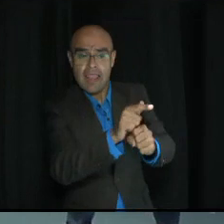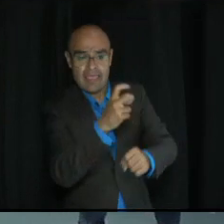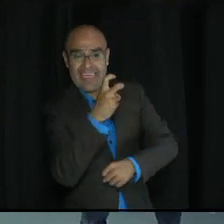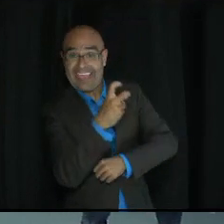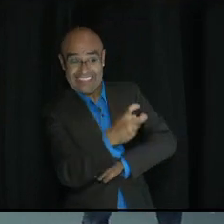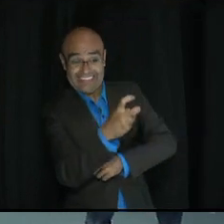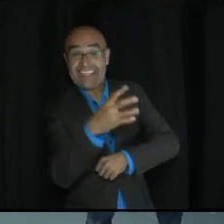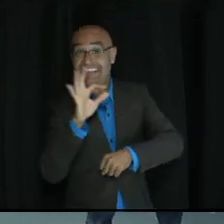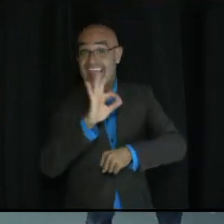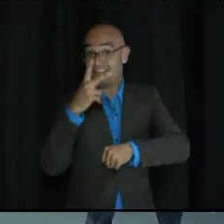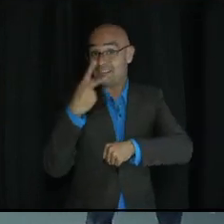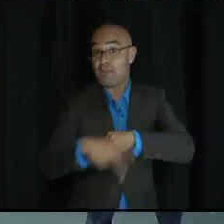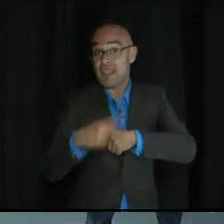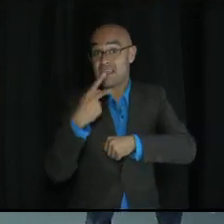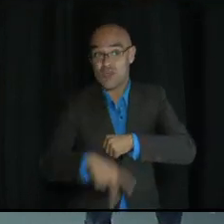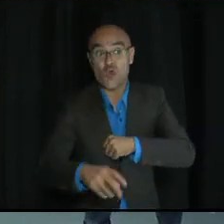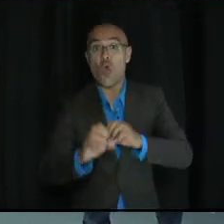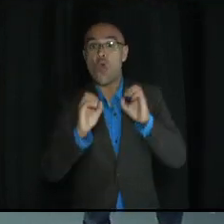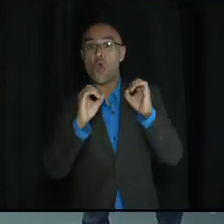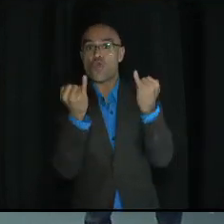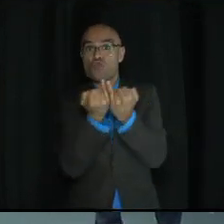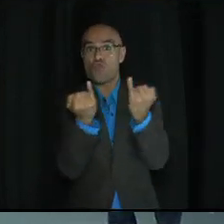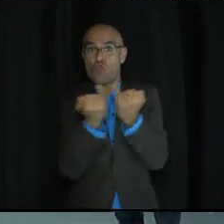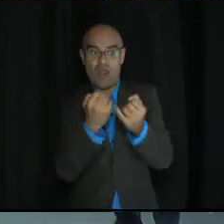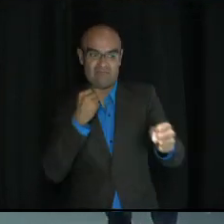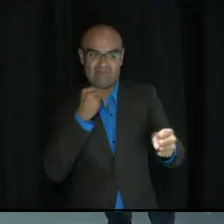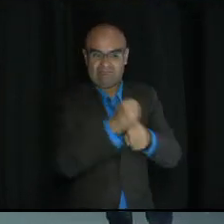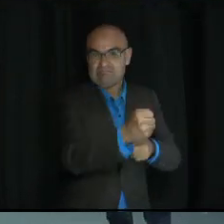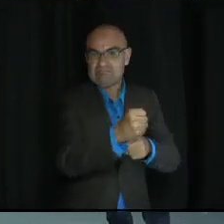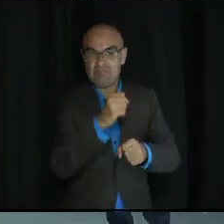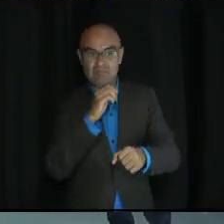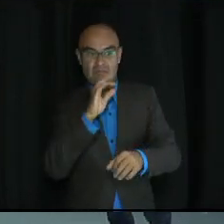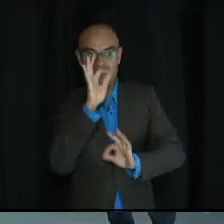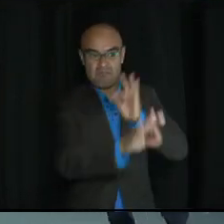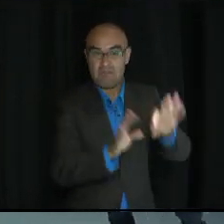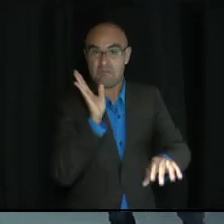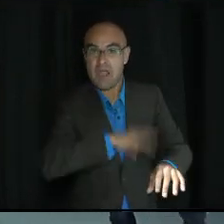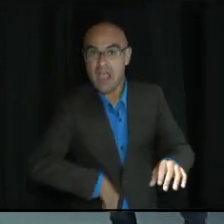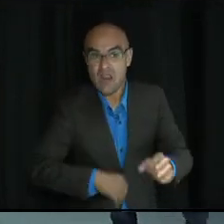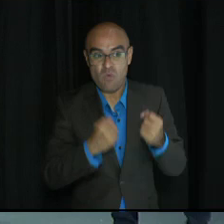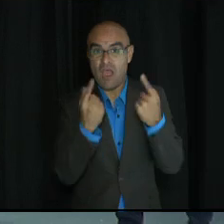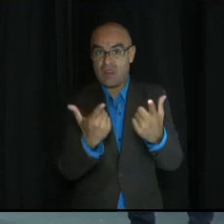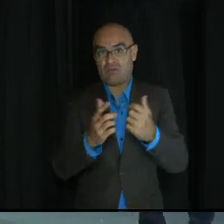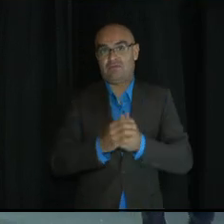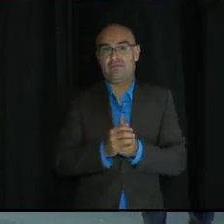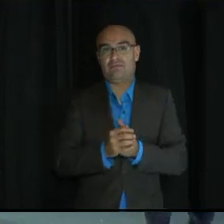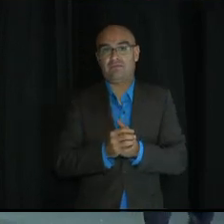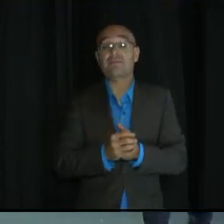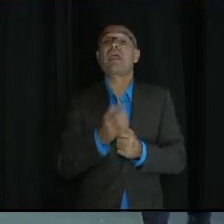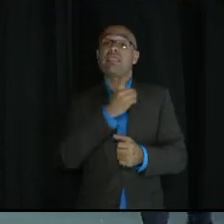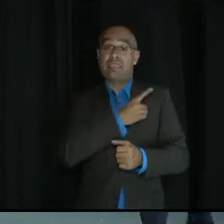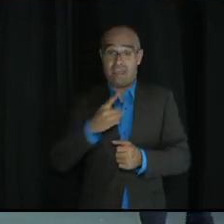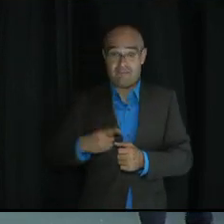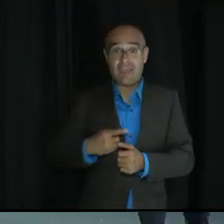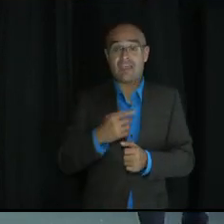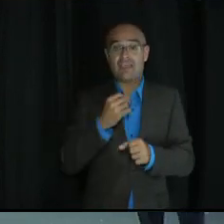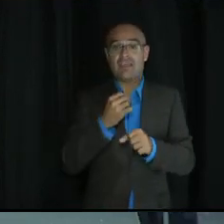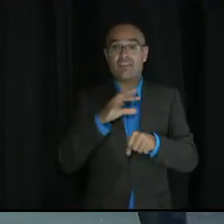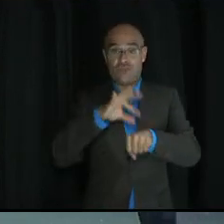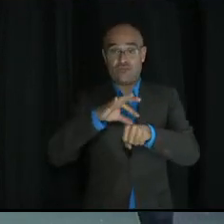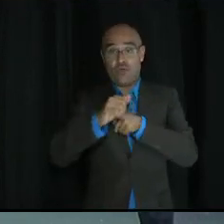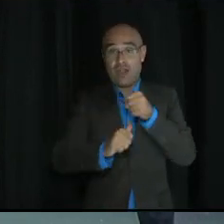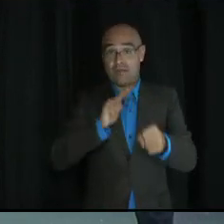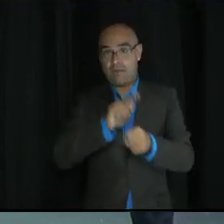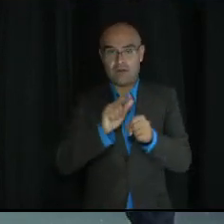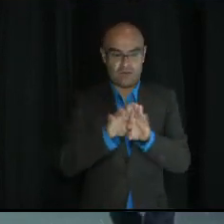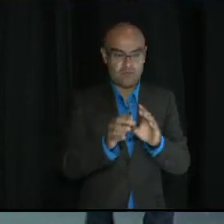en peligro o incluso si fue objeto de maltrato animal. Y eso además lo tiene que documentar para que sea comprobable al